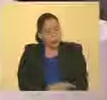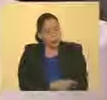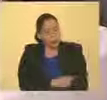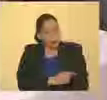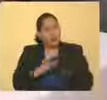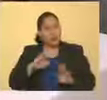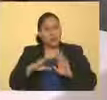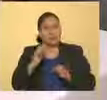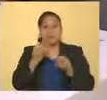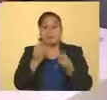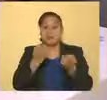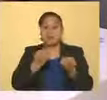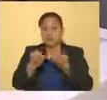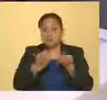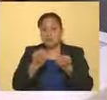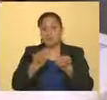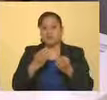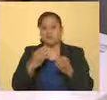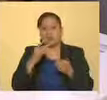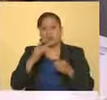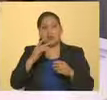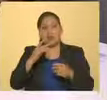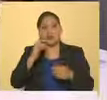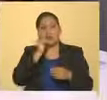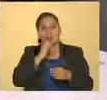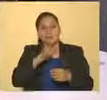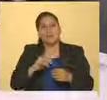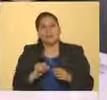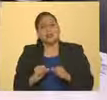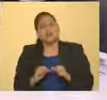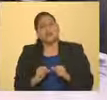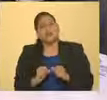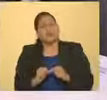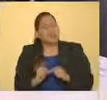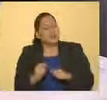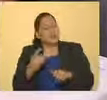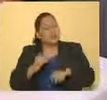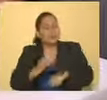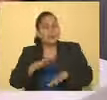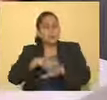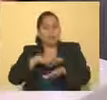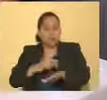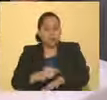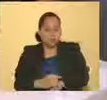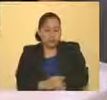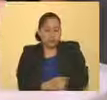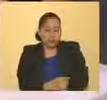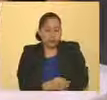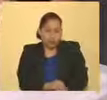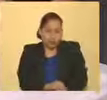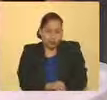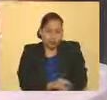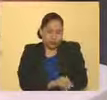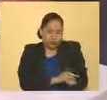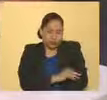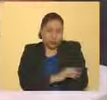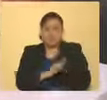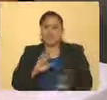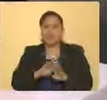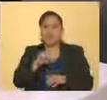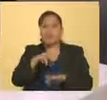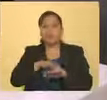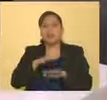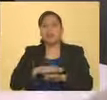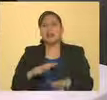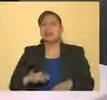Sí. Tanto ejercicio, muchas veces por ejercicio. Sí. 100% mexicano. Y estás así de... Y ahora cómo me muevo, ¿no? El pie ya no responde, ¿no?